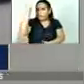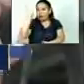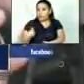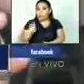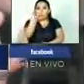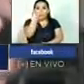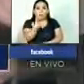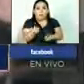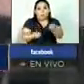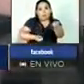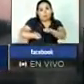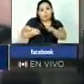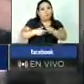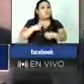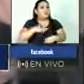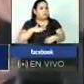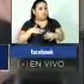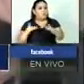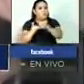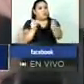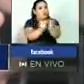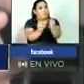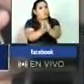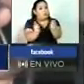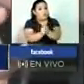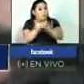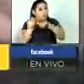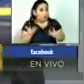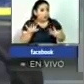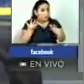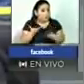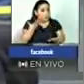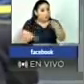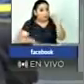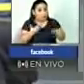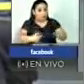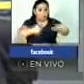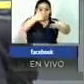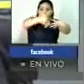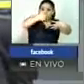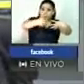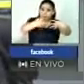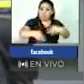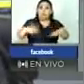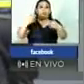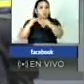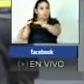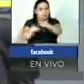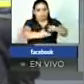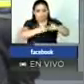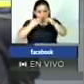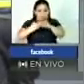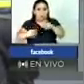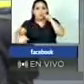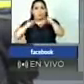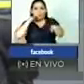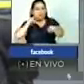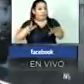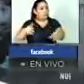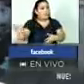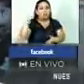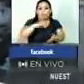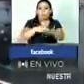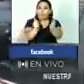muchos conductores han tenido percances similares. Esperan que se dé un lineamiento general de parte de las autoridades para no tener más